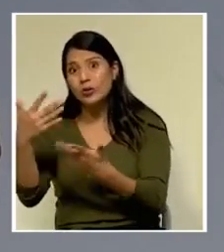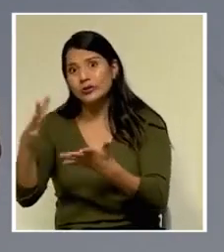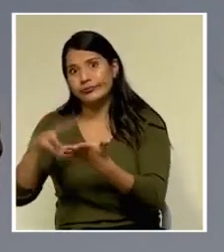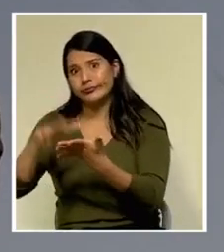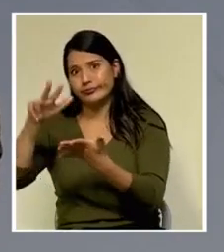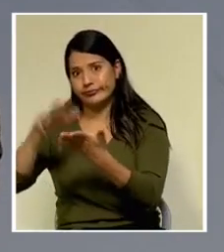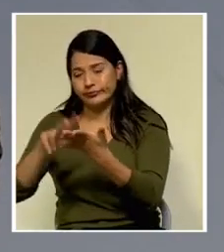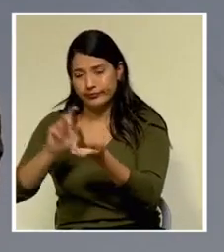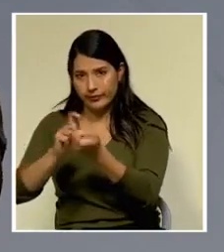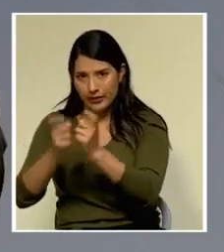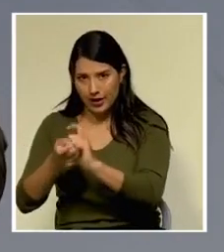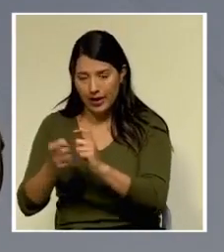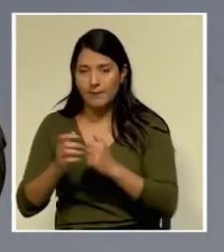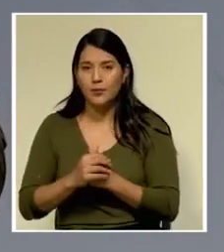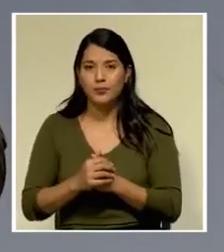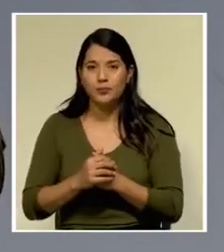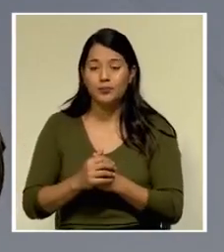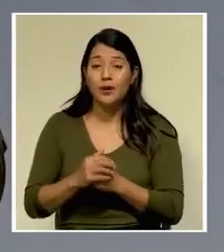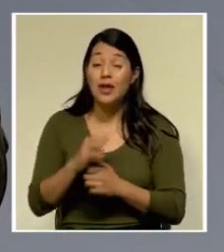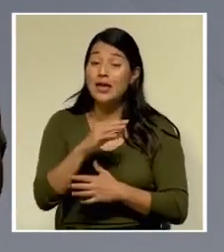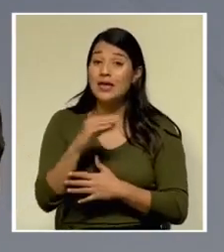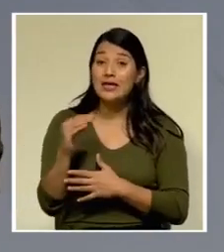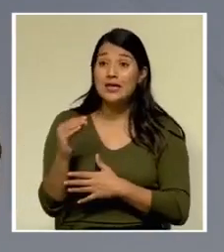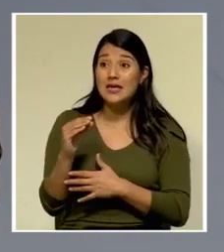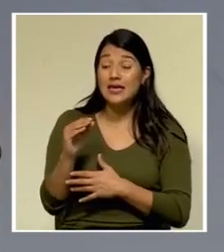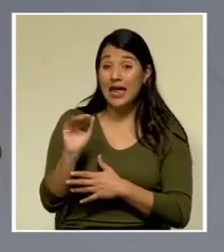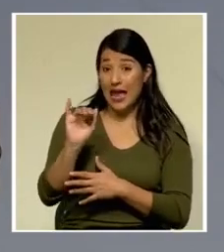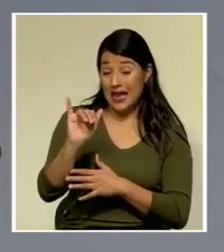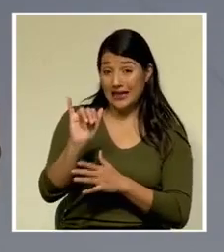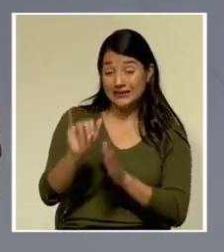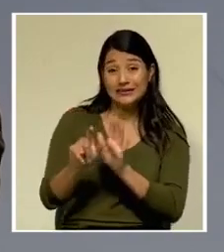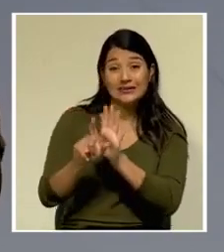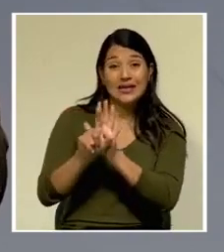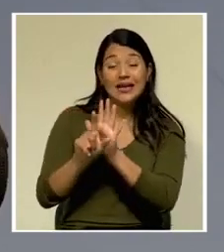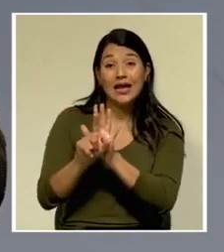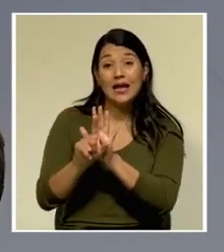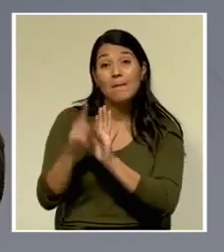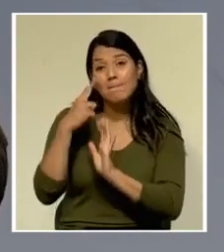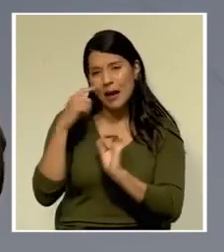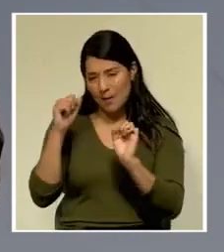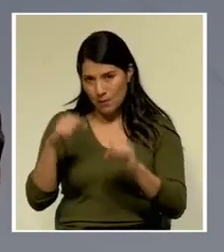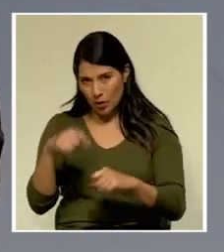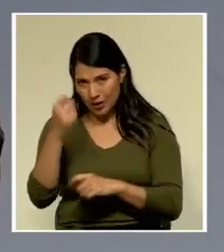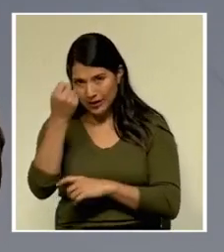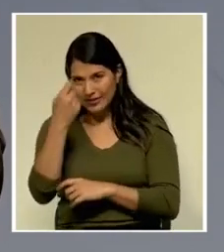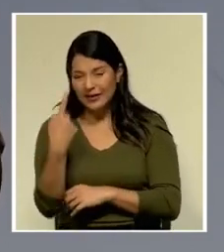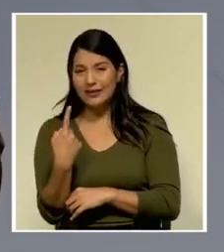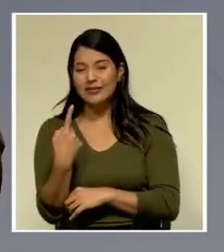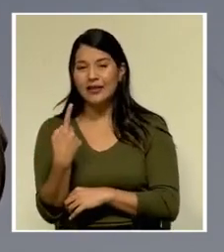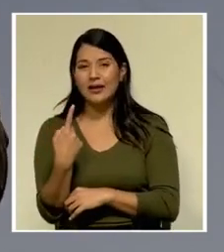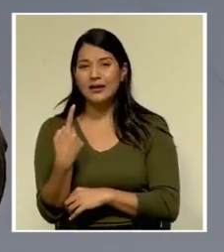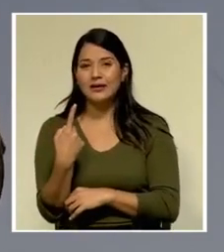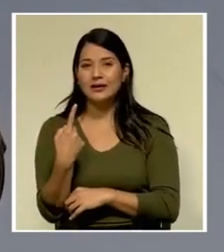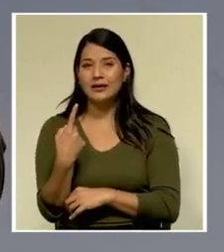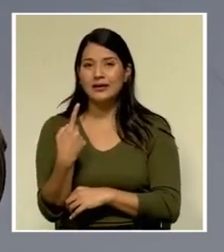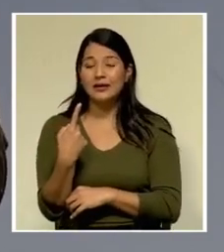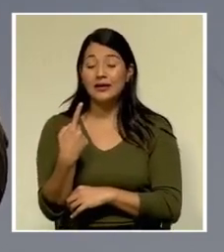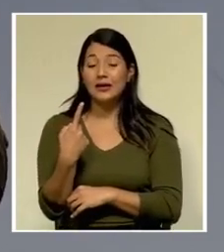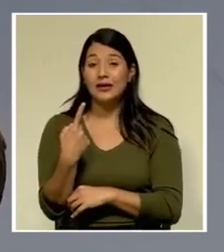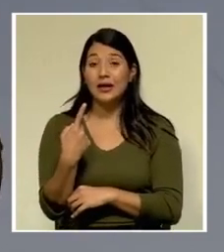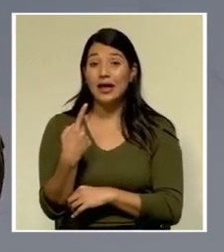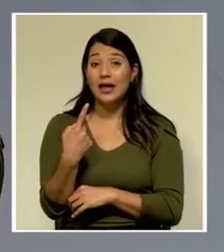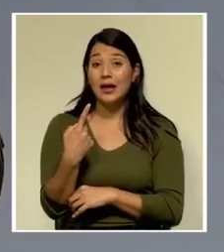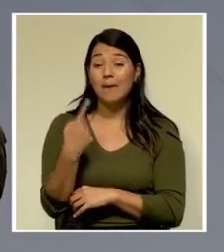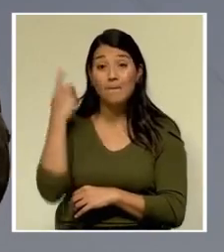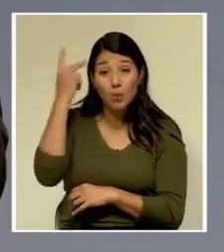aprobó. Dice una máxima política que para entender la política hay que seguir el rastro de